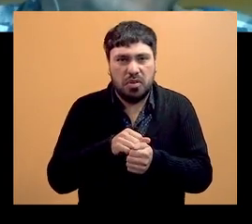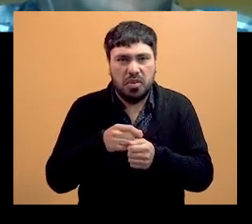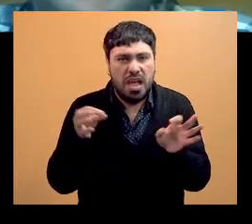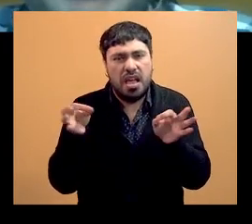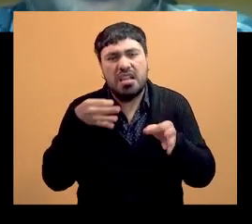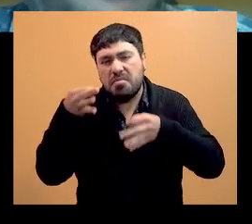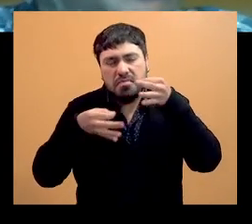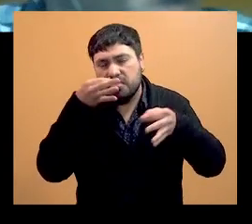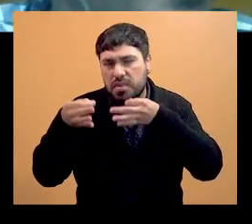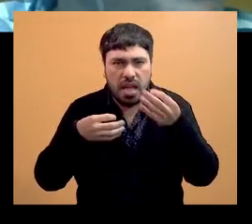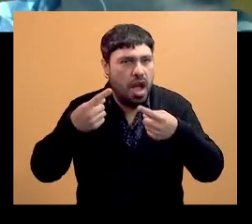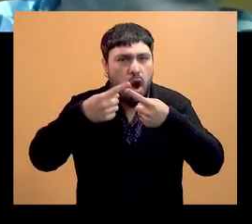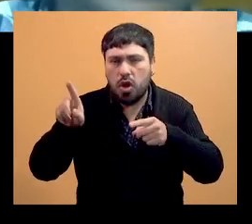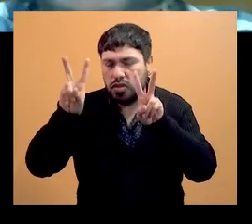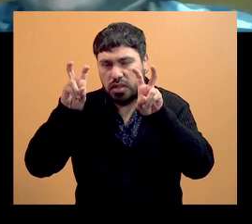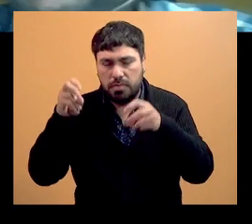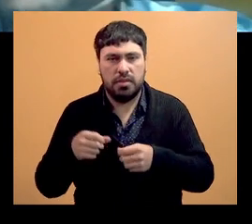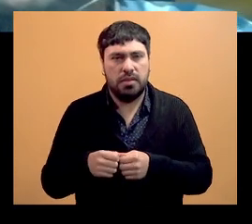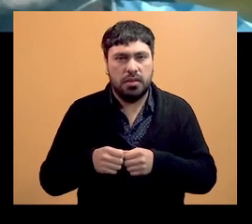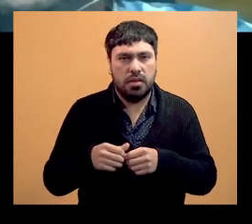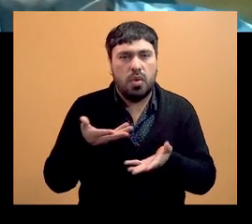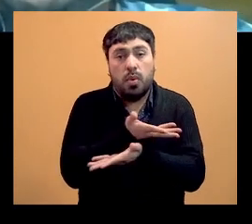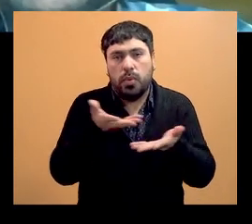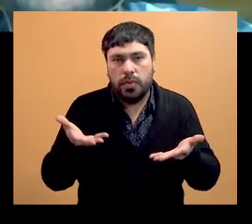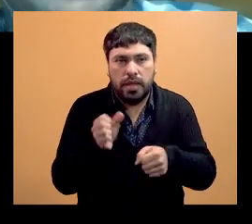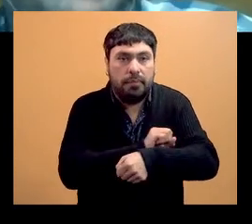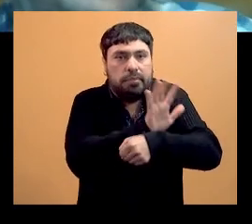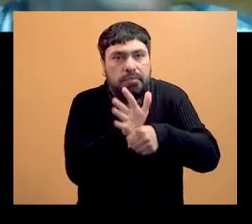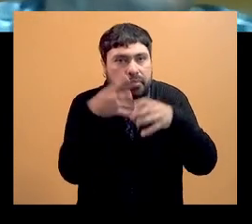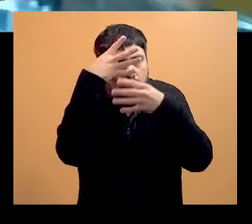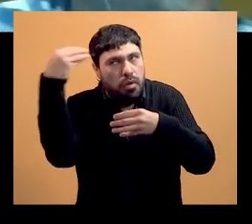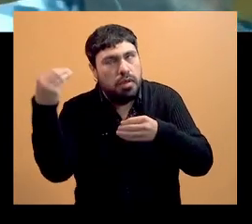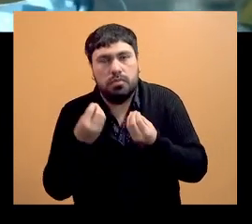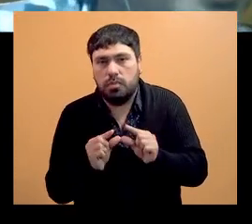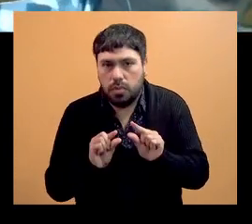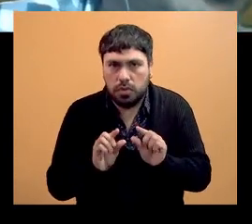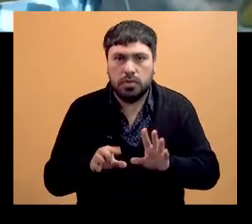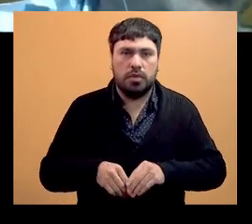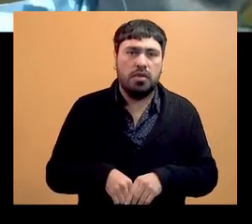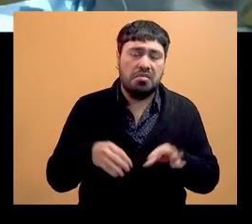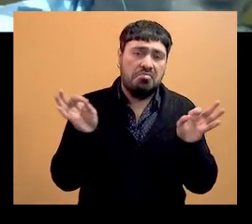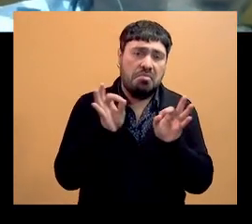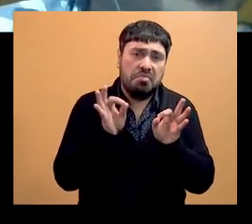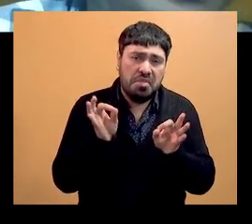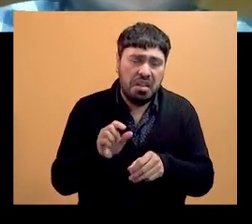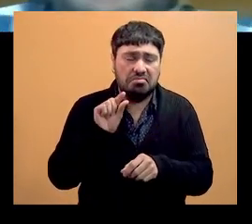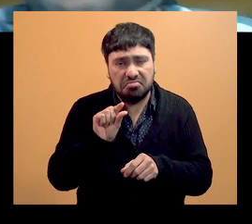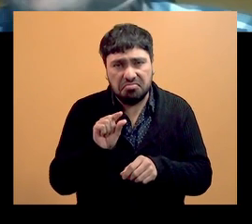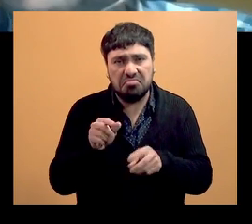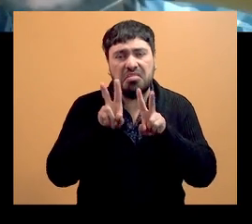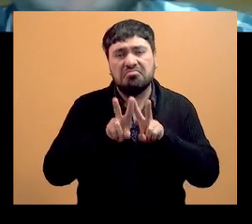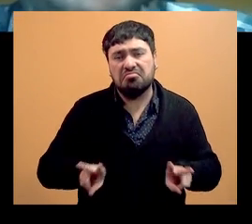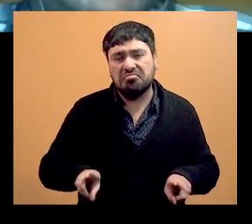invade todo, en todos los medios, por supuesto, y a ver si hacemos una charla un poco informal donde podamos discutir estos temas